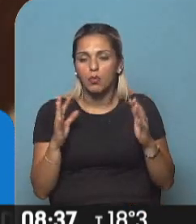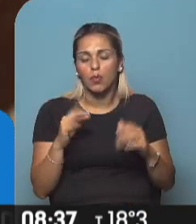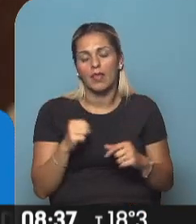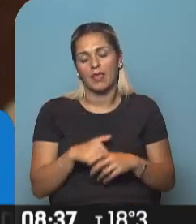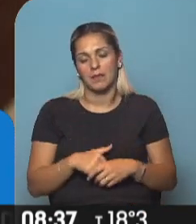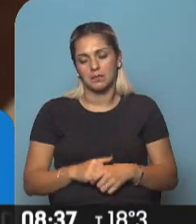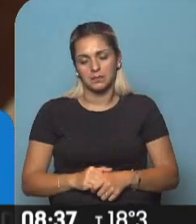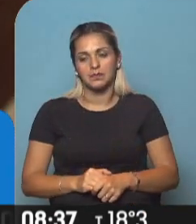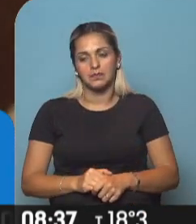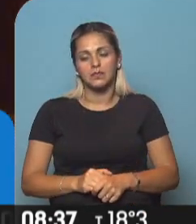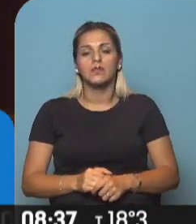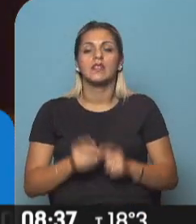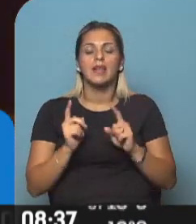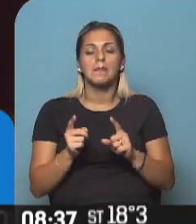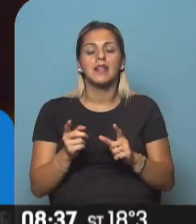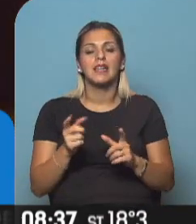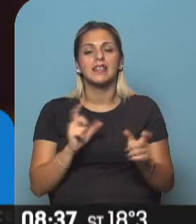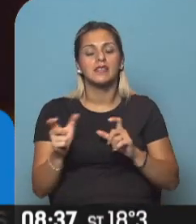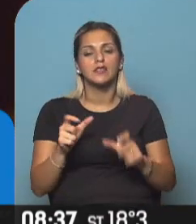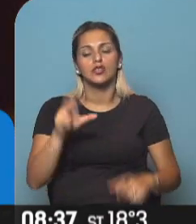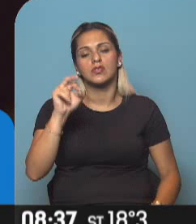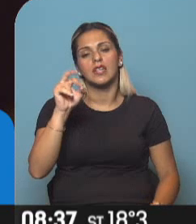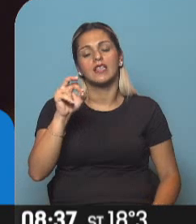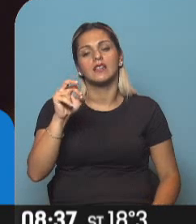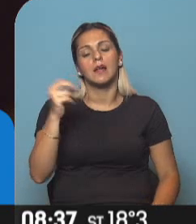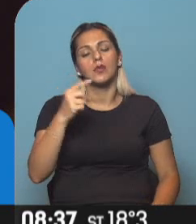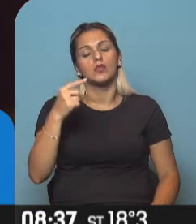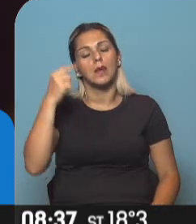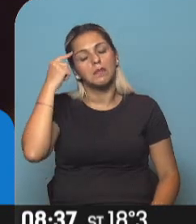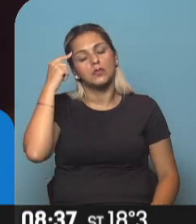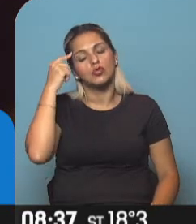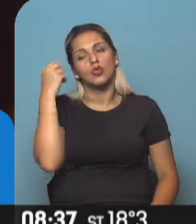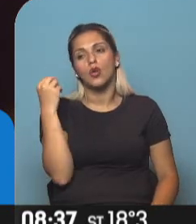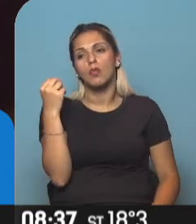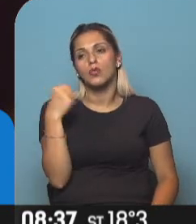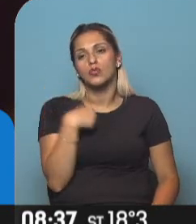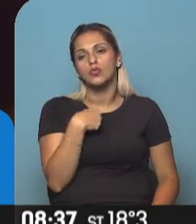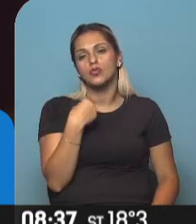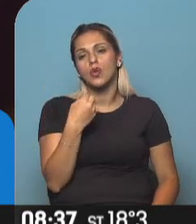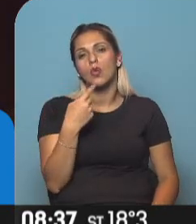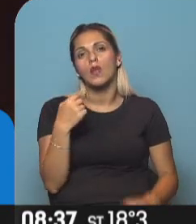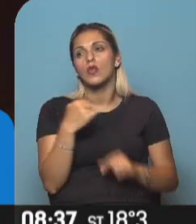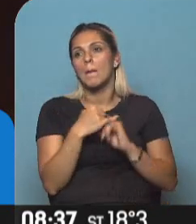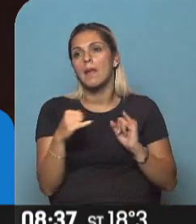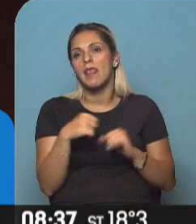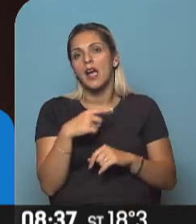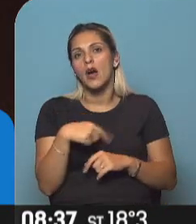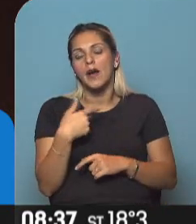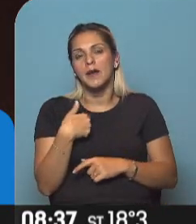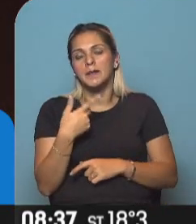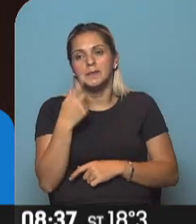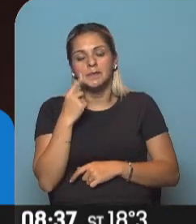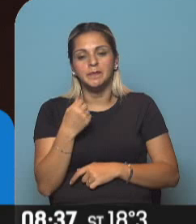algún punto también lo que divide es esos 30 minutos uno se imagina como yo cuando encuentro media hora en mi día que lo tengo